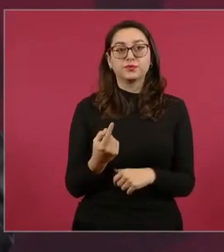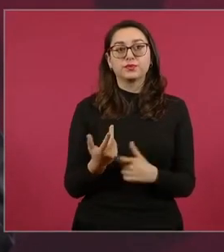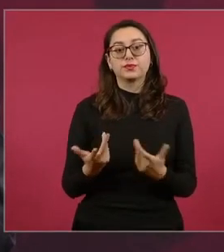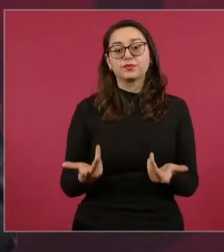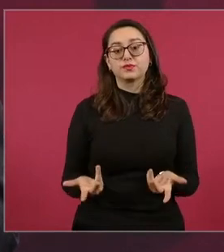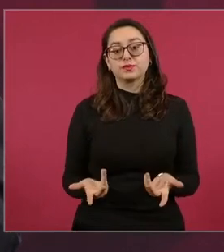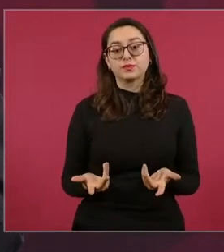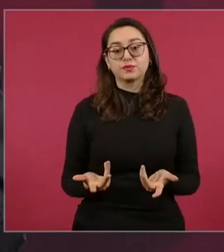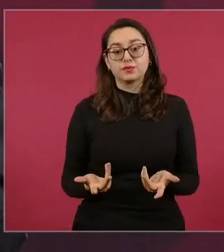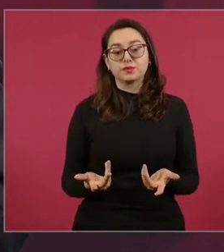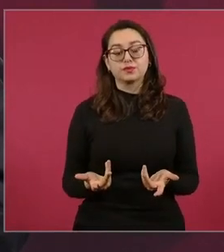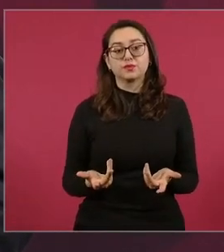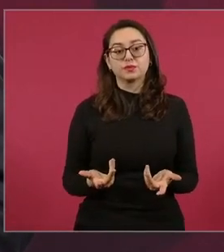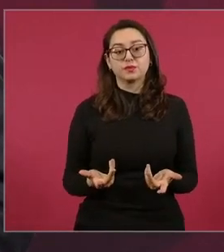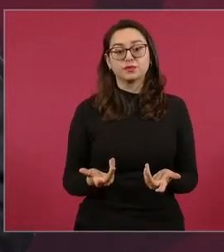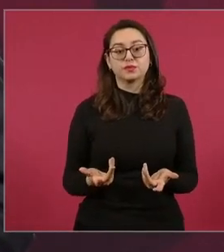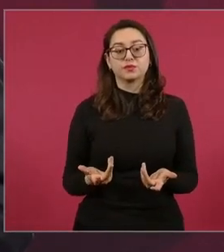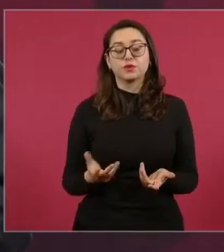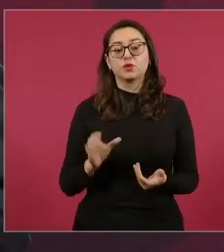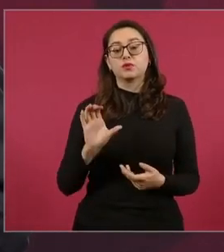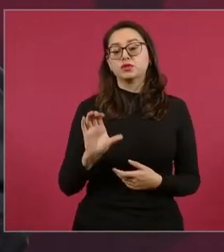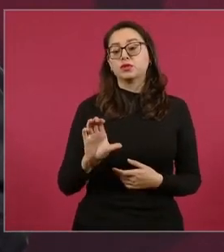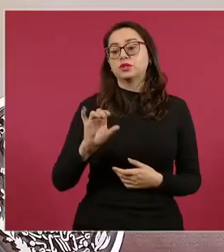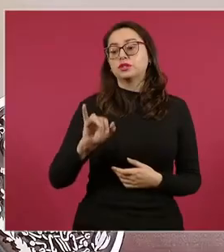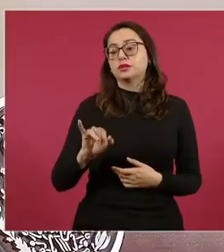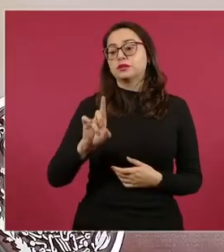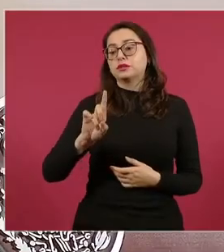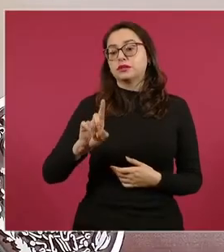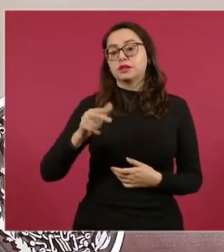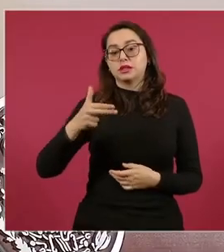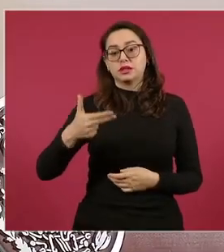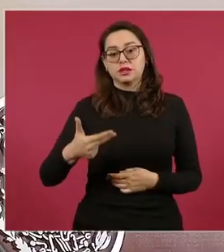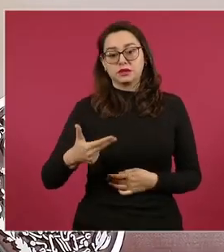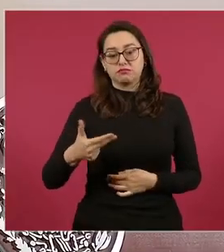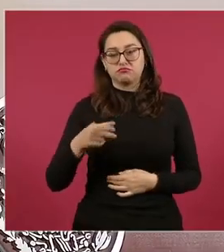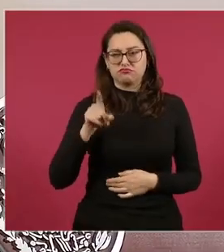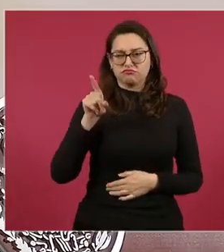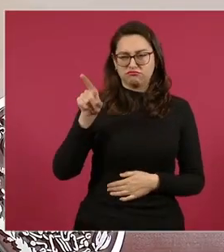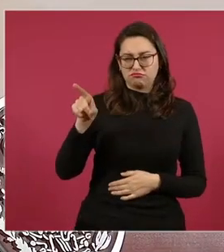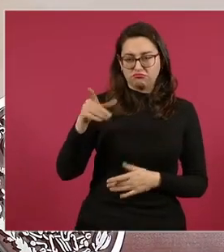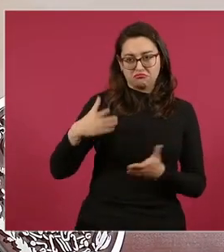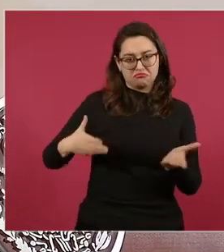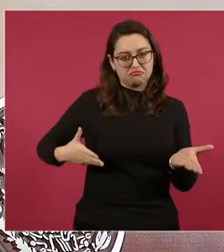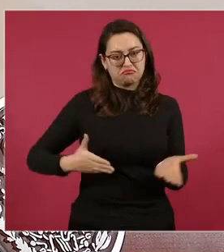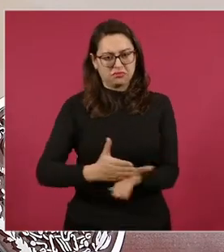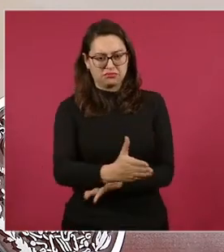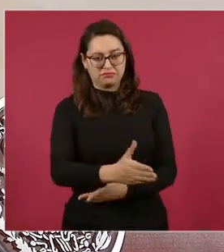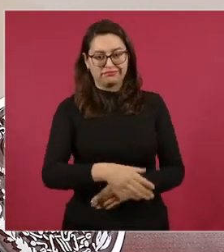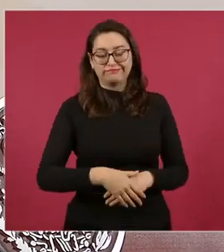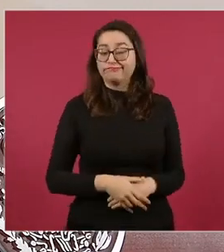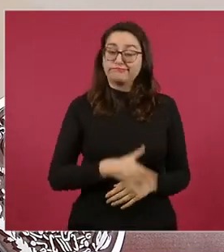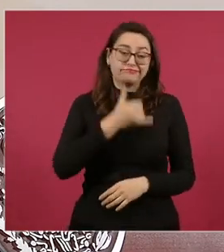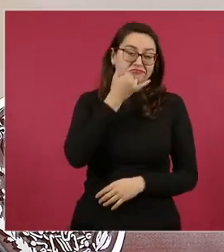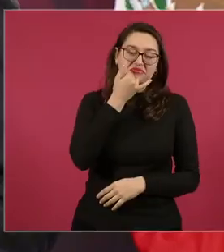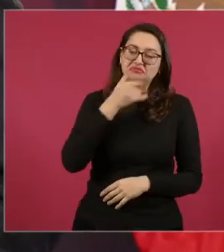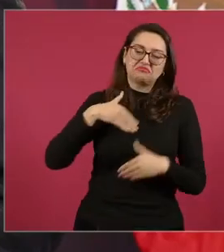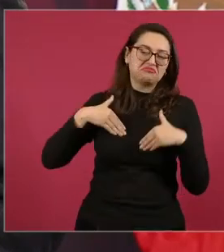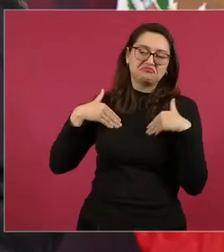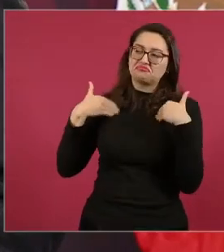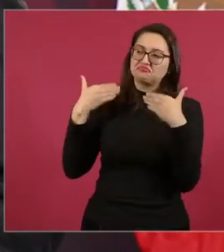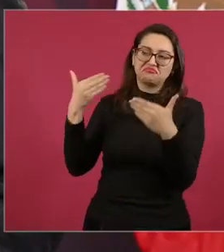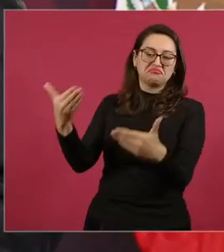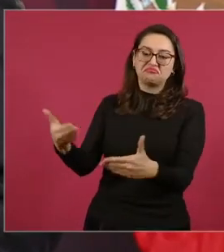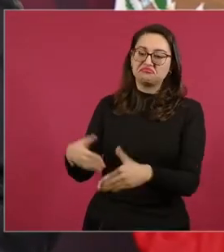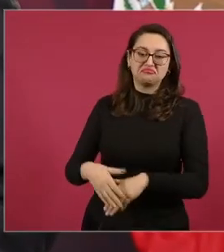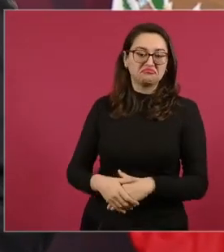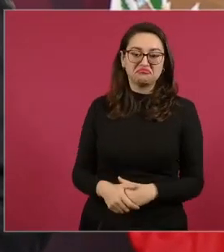la Comisión Interamericana de Derechos Humanos, y no le tengo nada, nada, nada, nada de confianza,